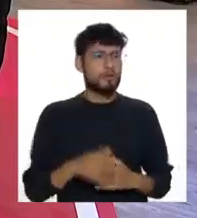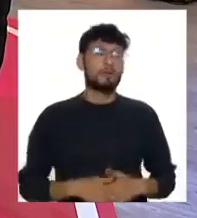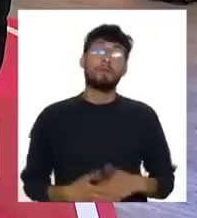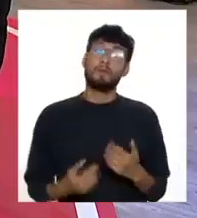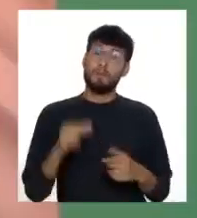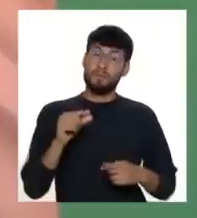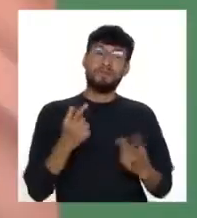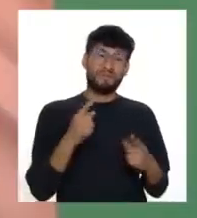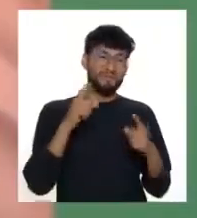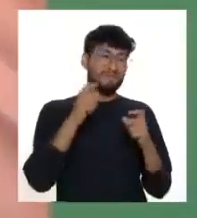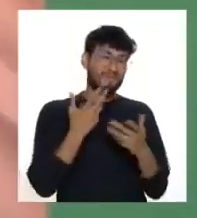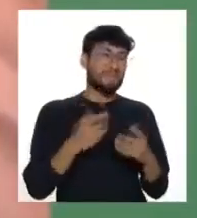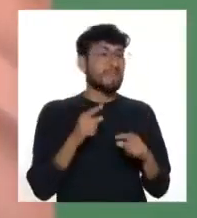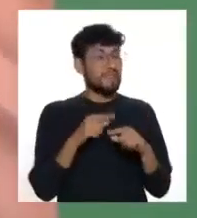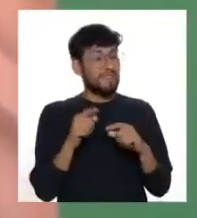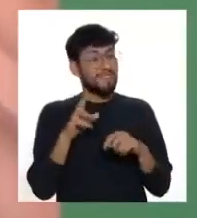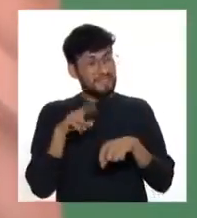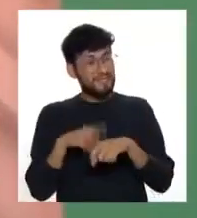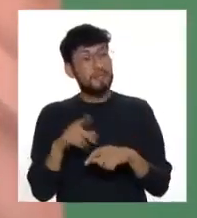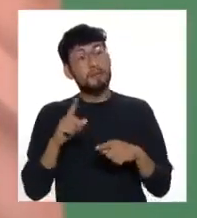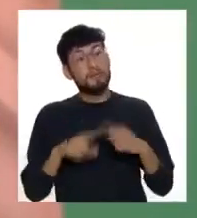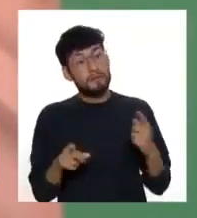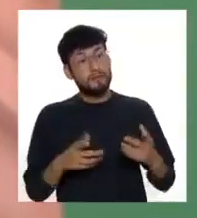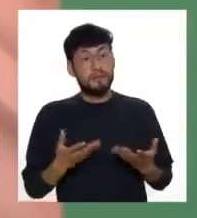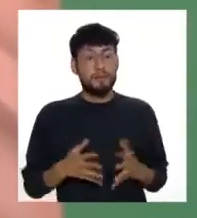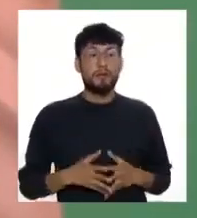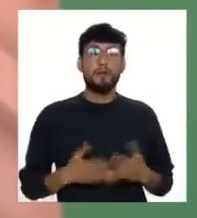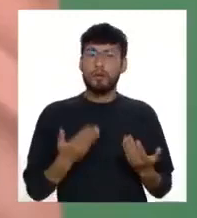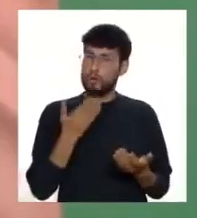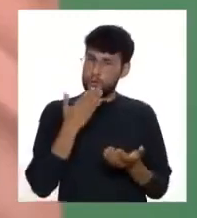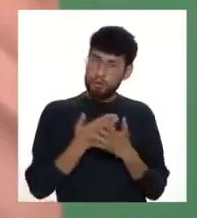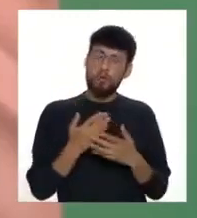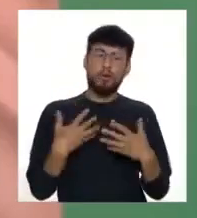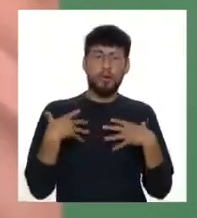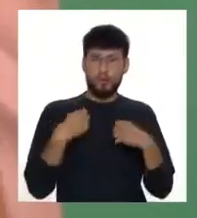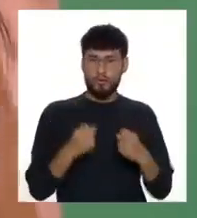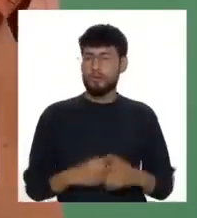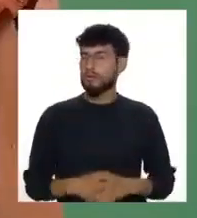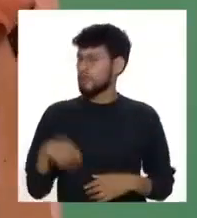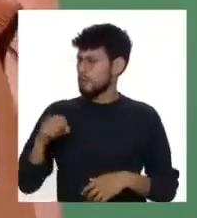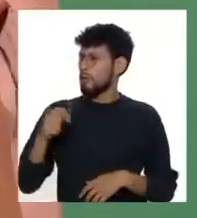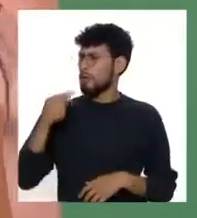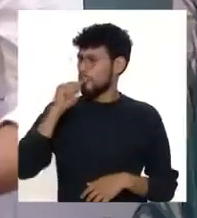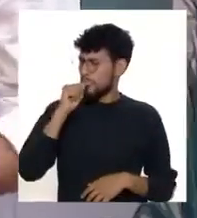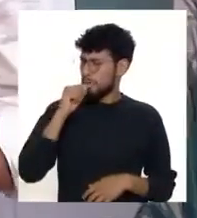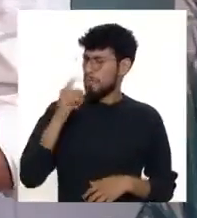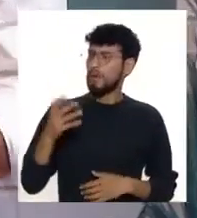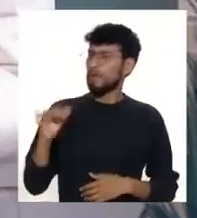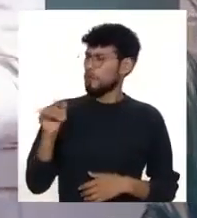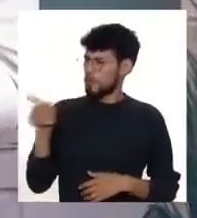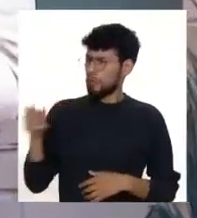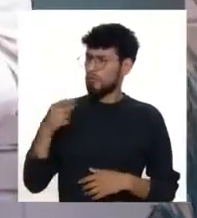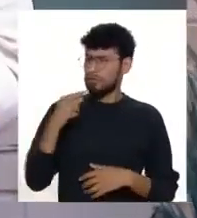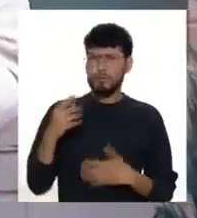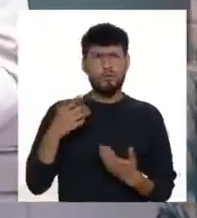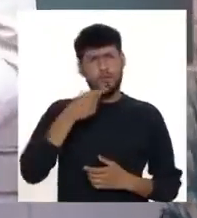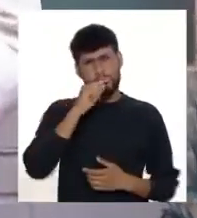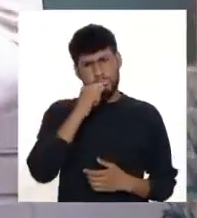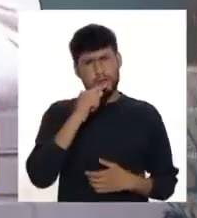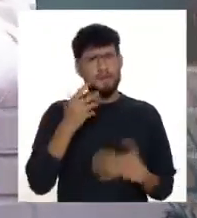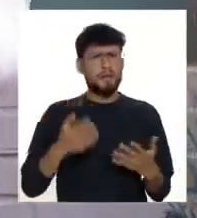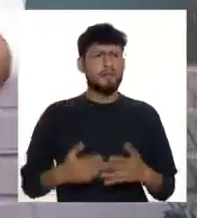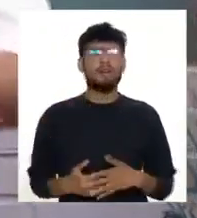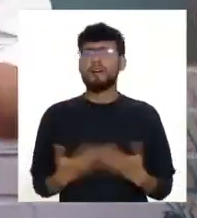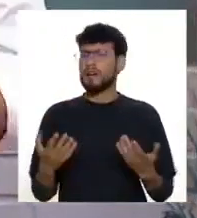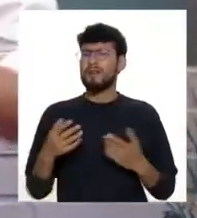es un poquito más tedioso de lo normal pero cuud claro para una mujer por ejemplo como usted mencionan no para una mujer